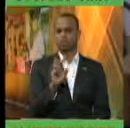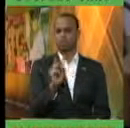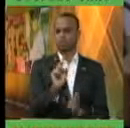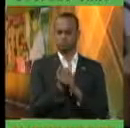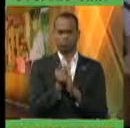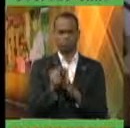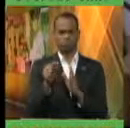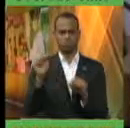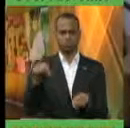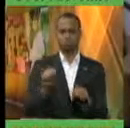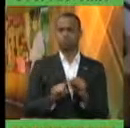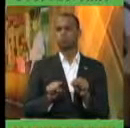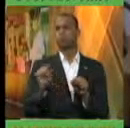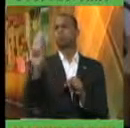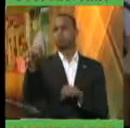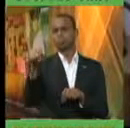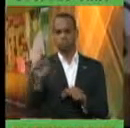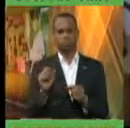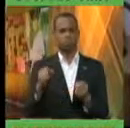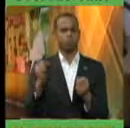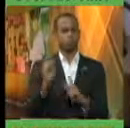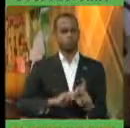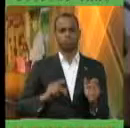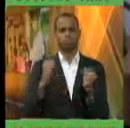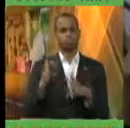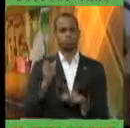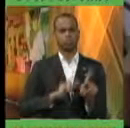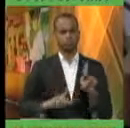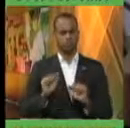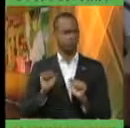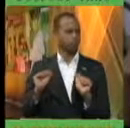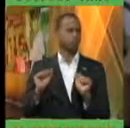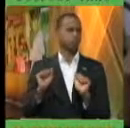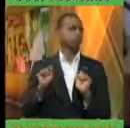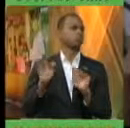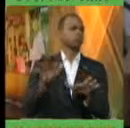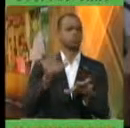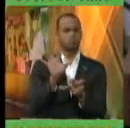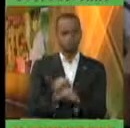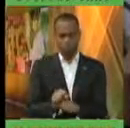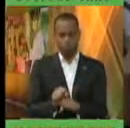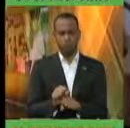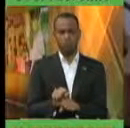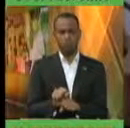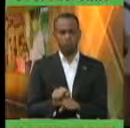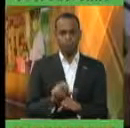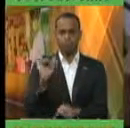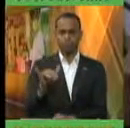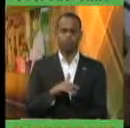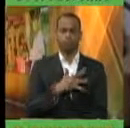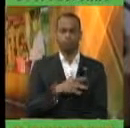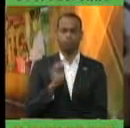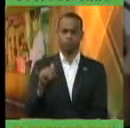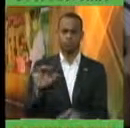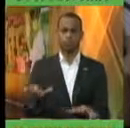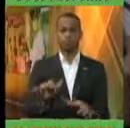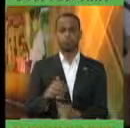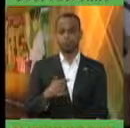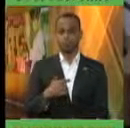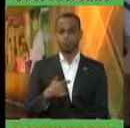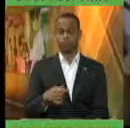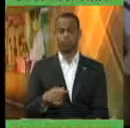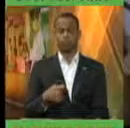minutos no busquen las de caribe previa popular es una playa popular si está cerca y ahora estamos trabajando también en en ese sentido en esa parte que de vender un